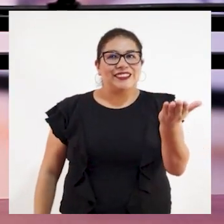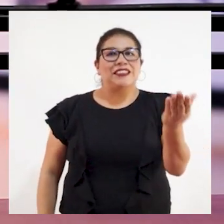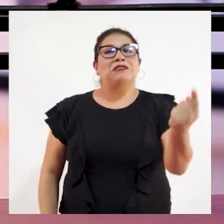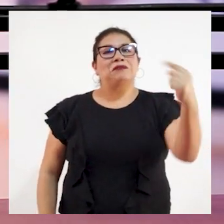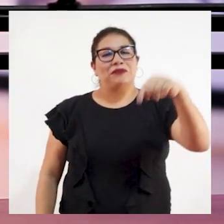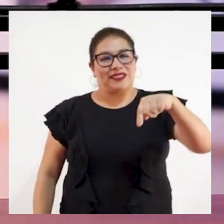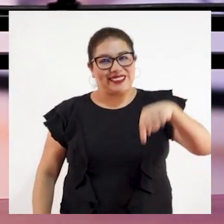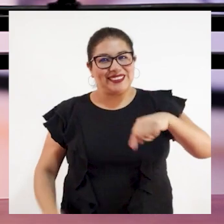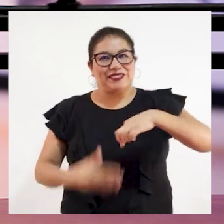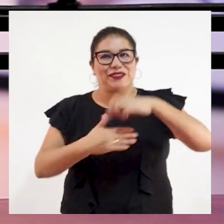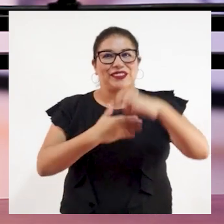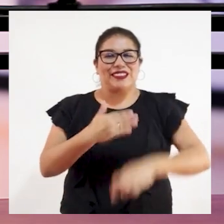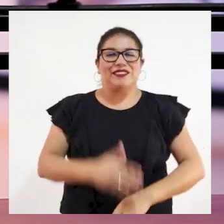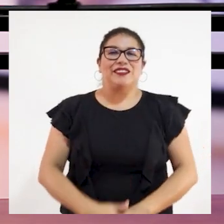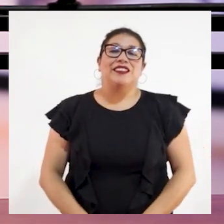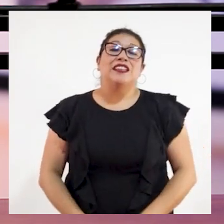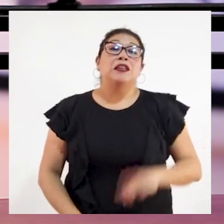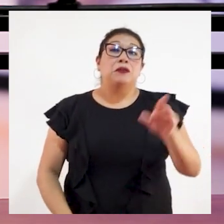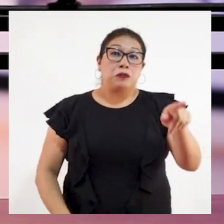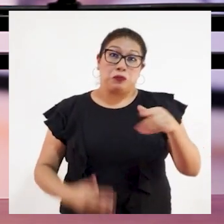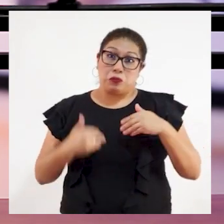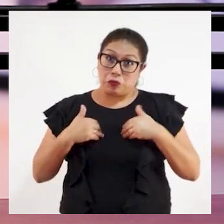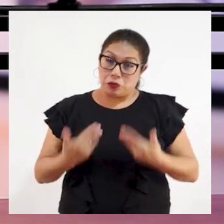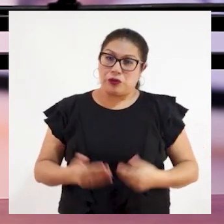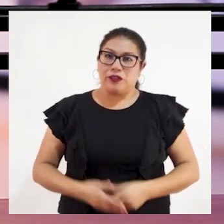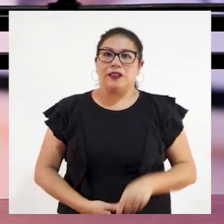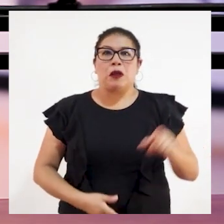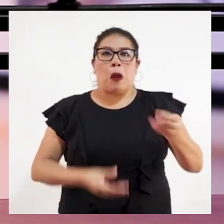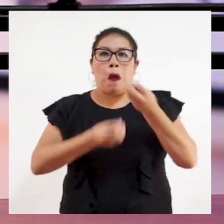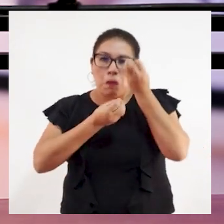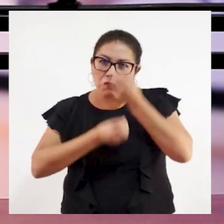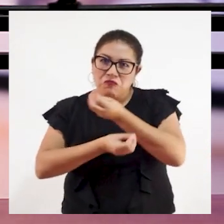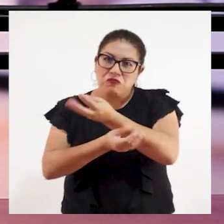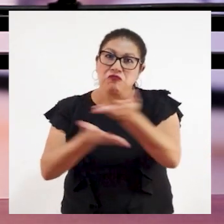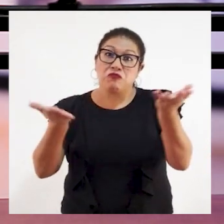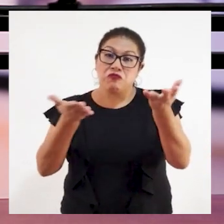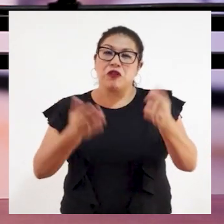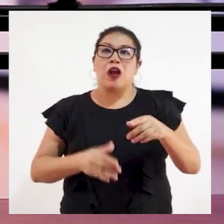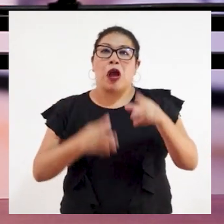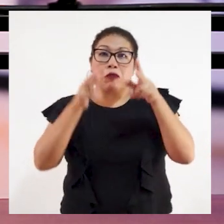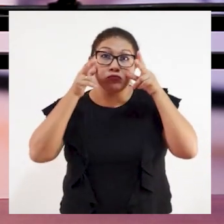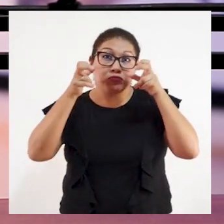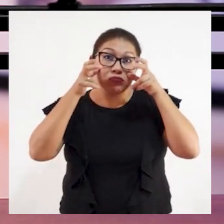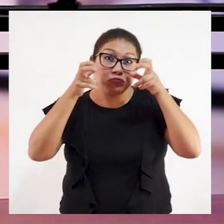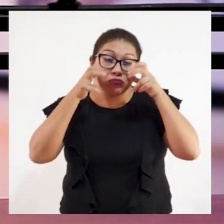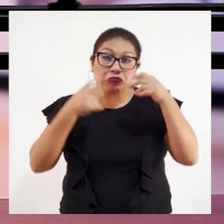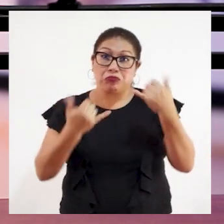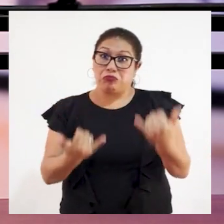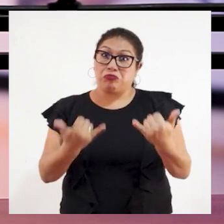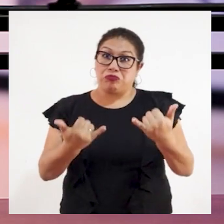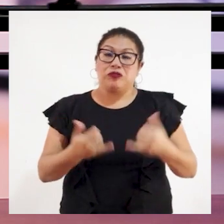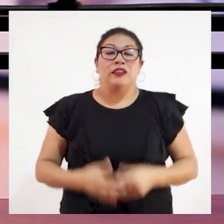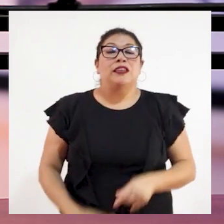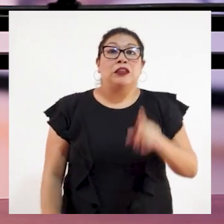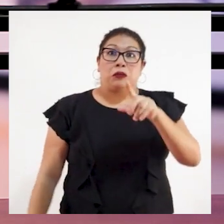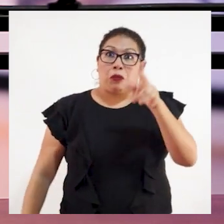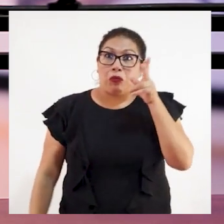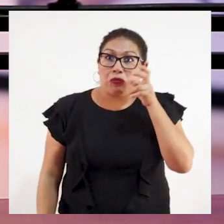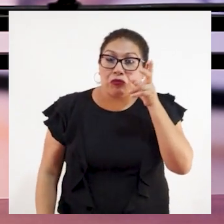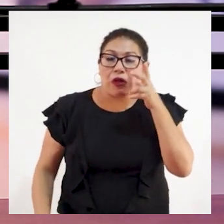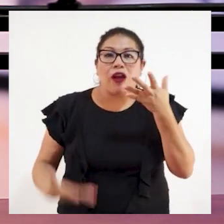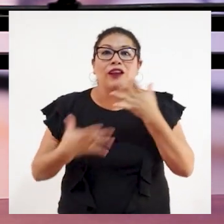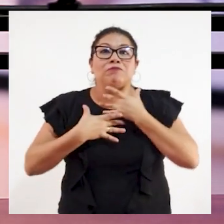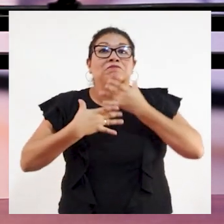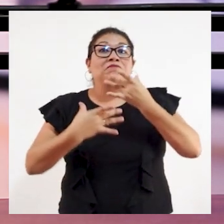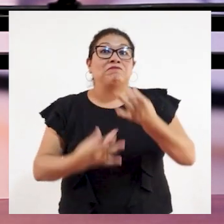estar aquí con nosotros y poder informarle a nuestro público todo esto que para ellos va a ser muy, pero muy